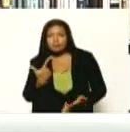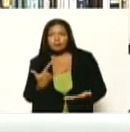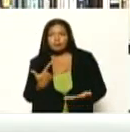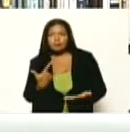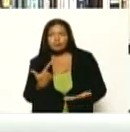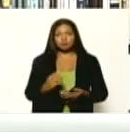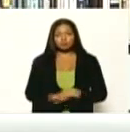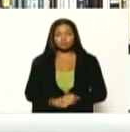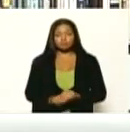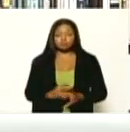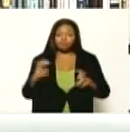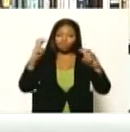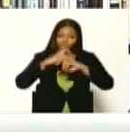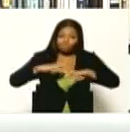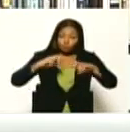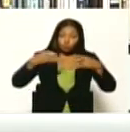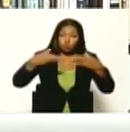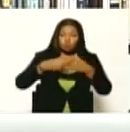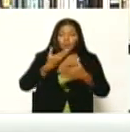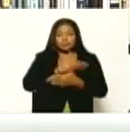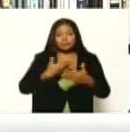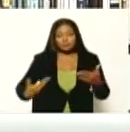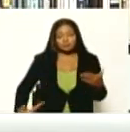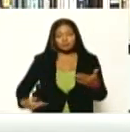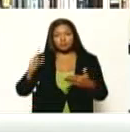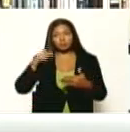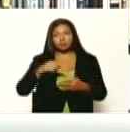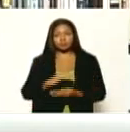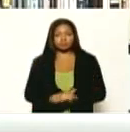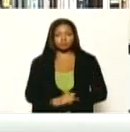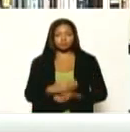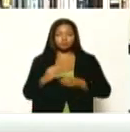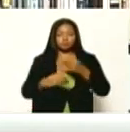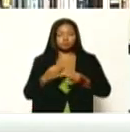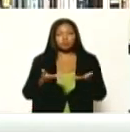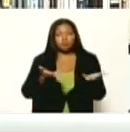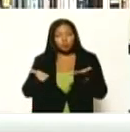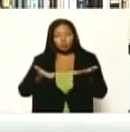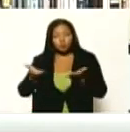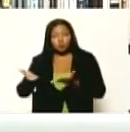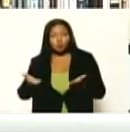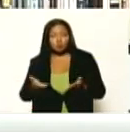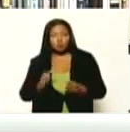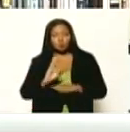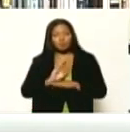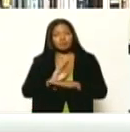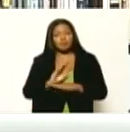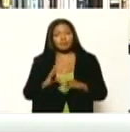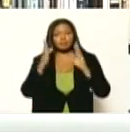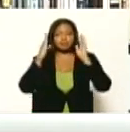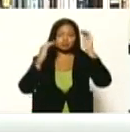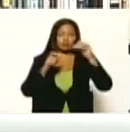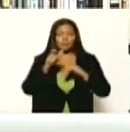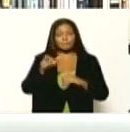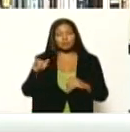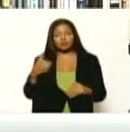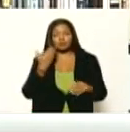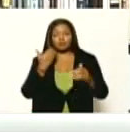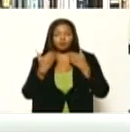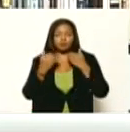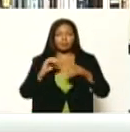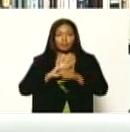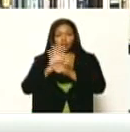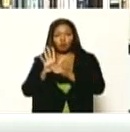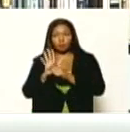una... Dicen ustedes, la Comisión Presidencial, ¿cómo están los protocolos de atención a las personas enfermas de